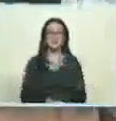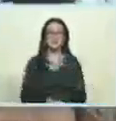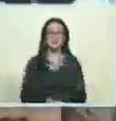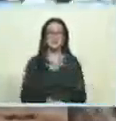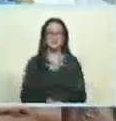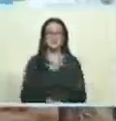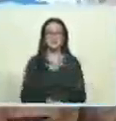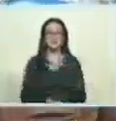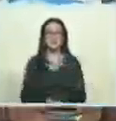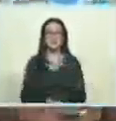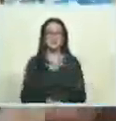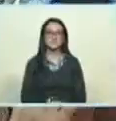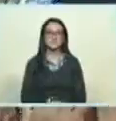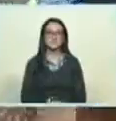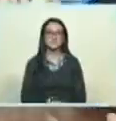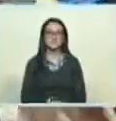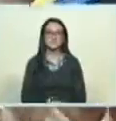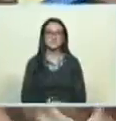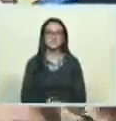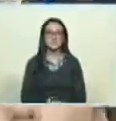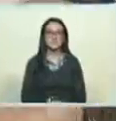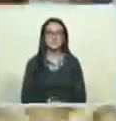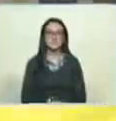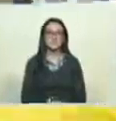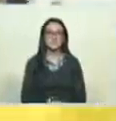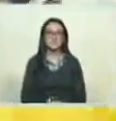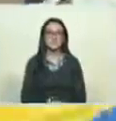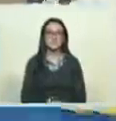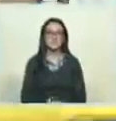Esto sí es una mesa, con su permiso.